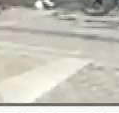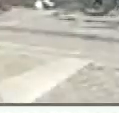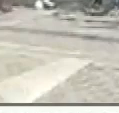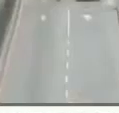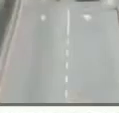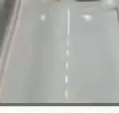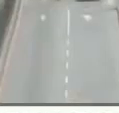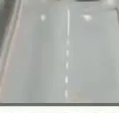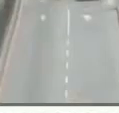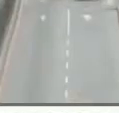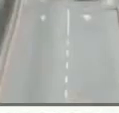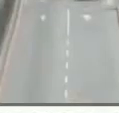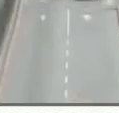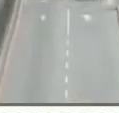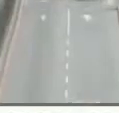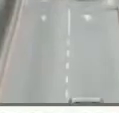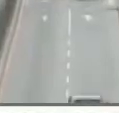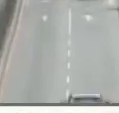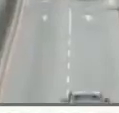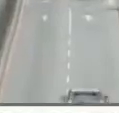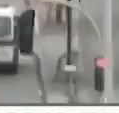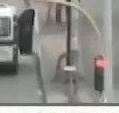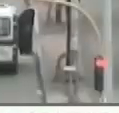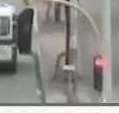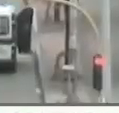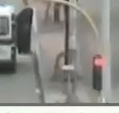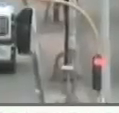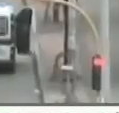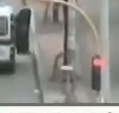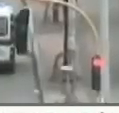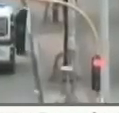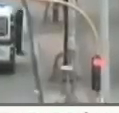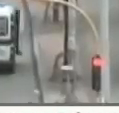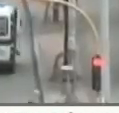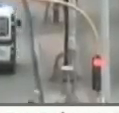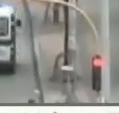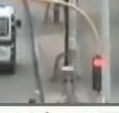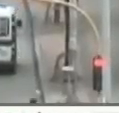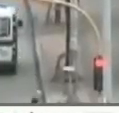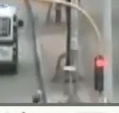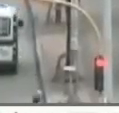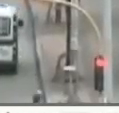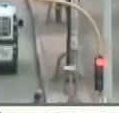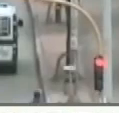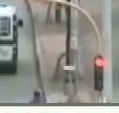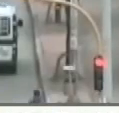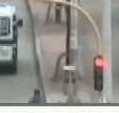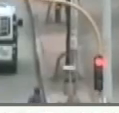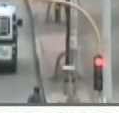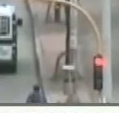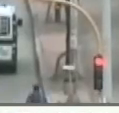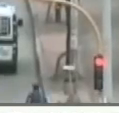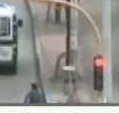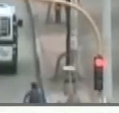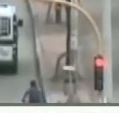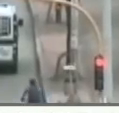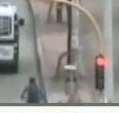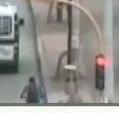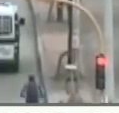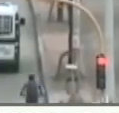y restricciones en ciudades y municipios con alta ocupación de camas UCI y con cifras importantes del